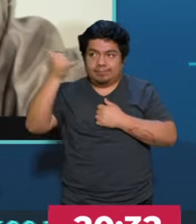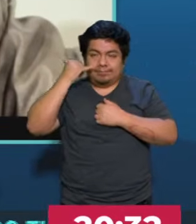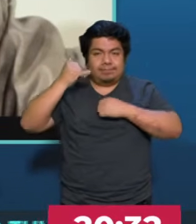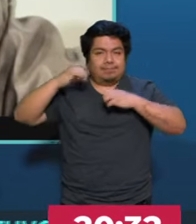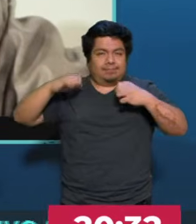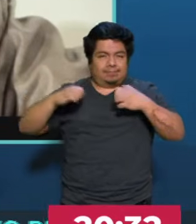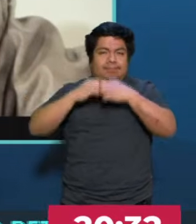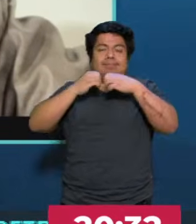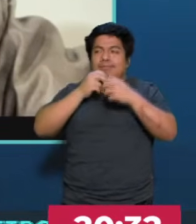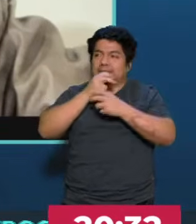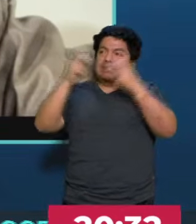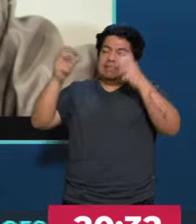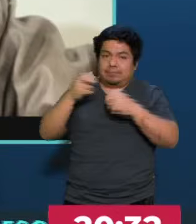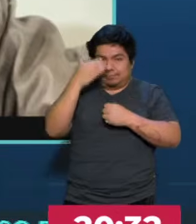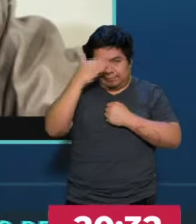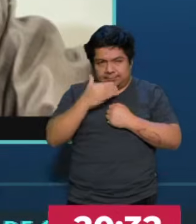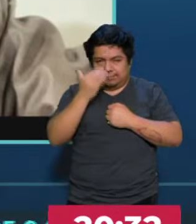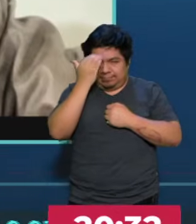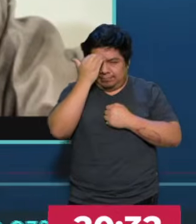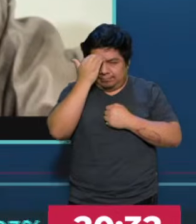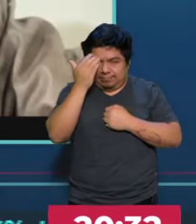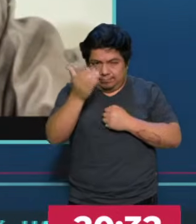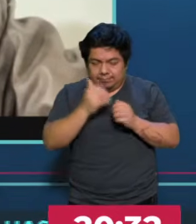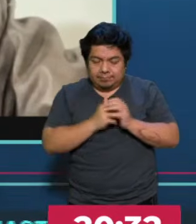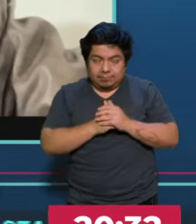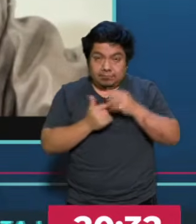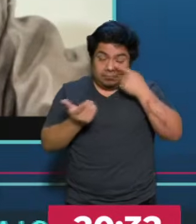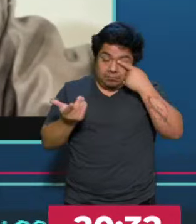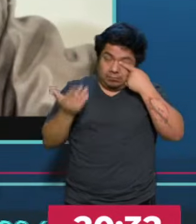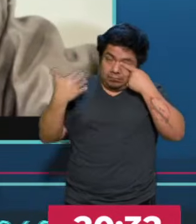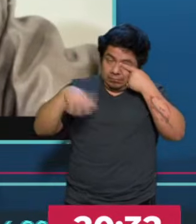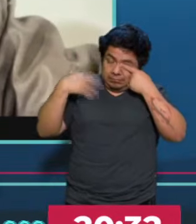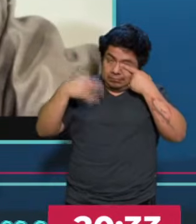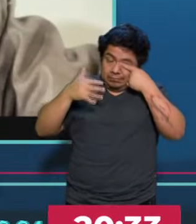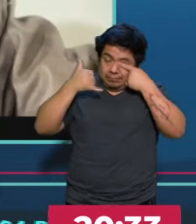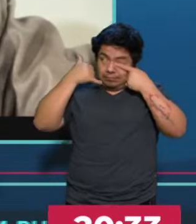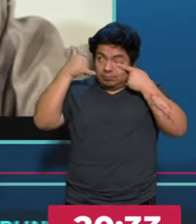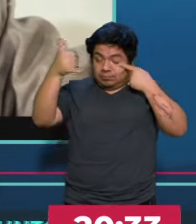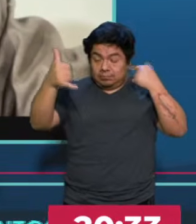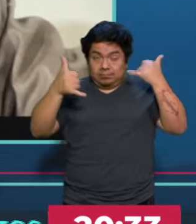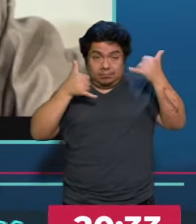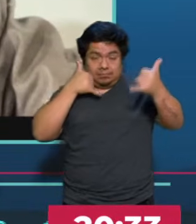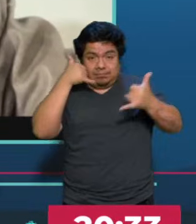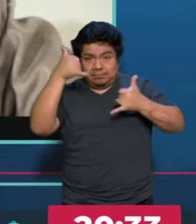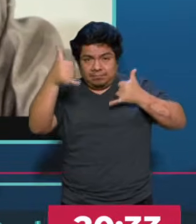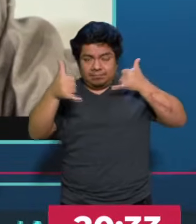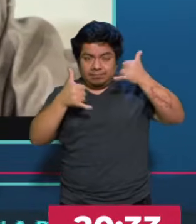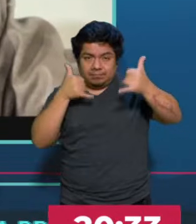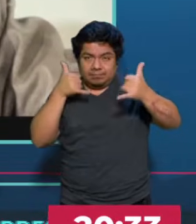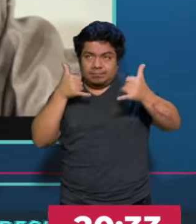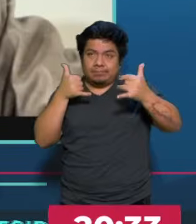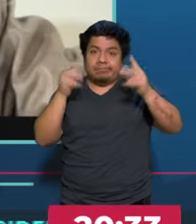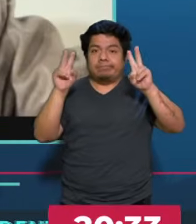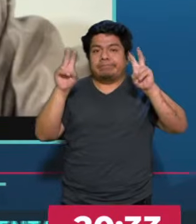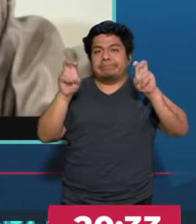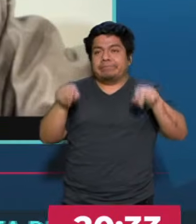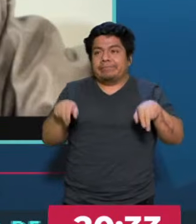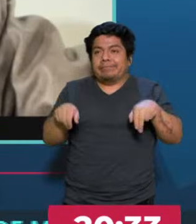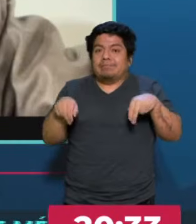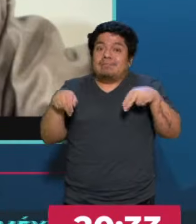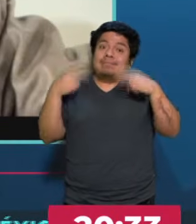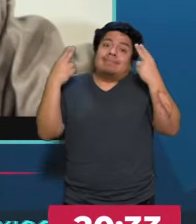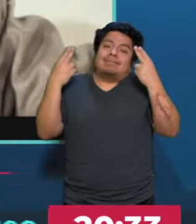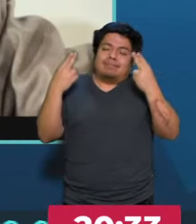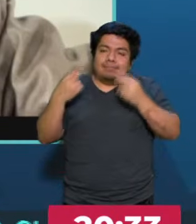conocemos como un número de referencia para emergencias, pues es el que recibe sobre todo estas llamadas que son de broma y que muchas veces no